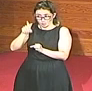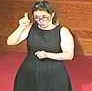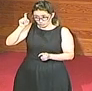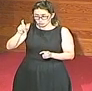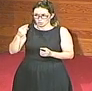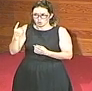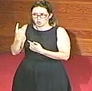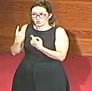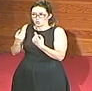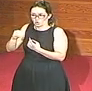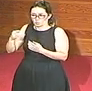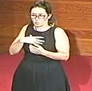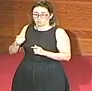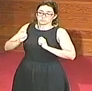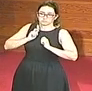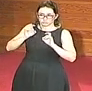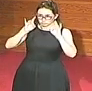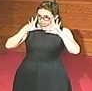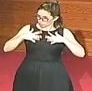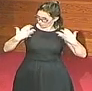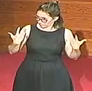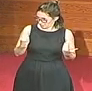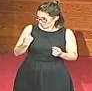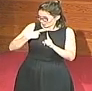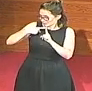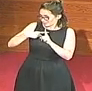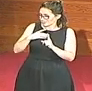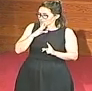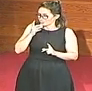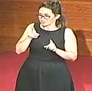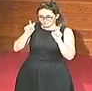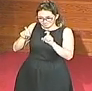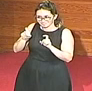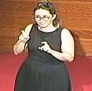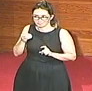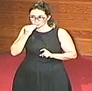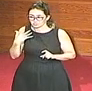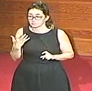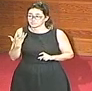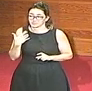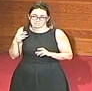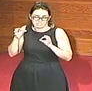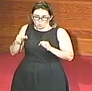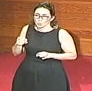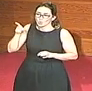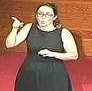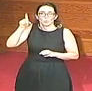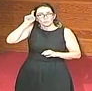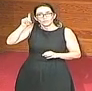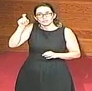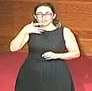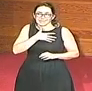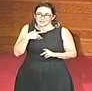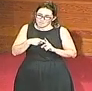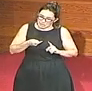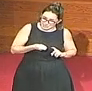bien también, ¿no? Y esa es la grandeza de poder enseñarles. Y estoy segura de que tú como docente lo que quieres es justamente meterles ese